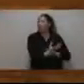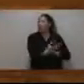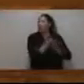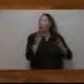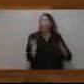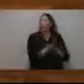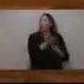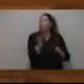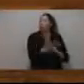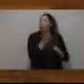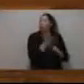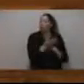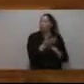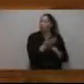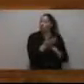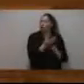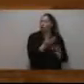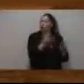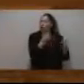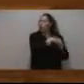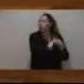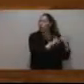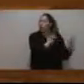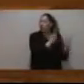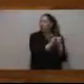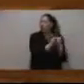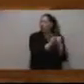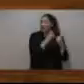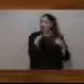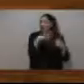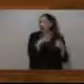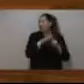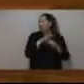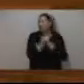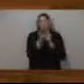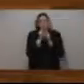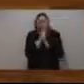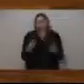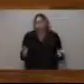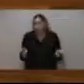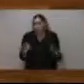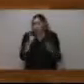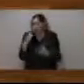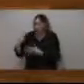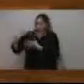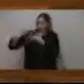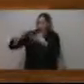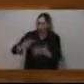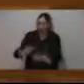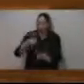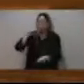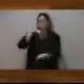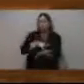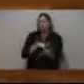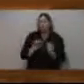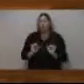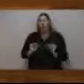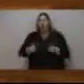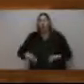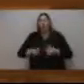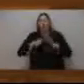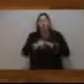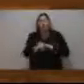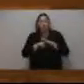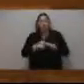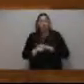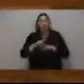regasificadora. Luego, señoría, la situación se vuelve más lamentable aún, si cabe. Siete años después de que se iniciaran todos los trámites para la